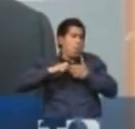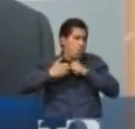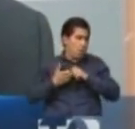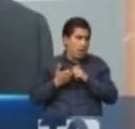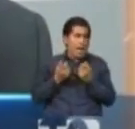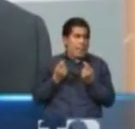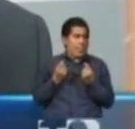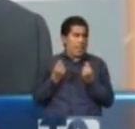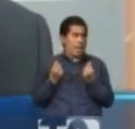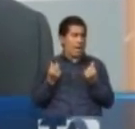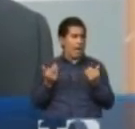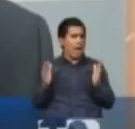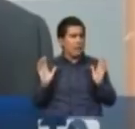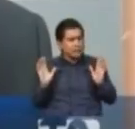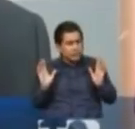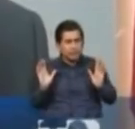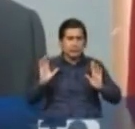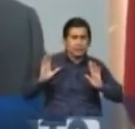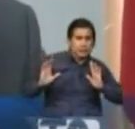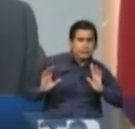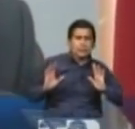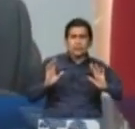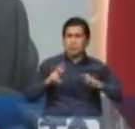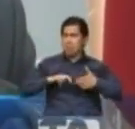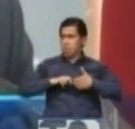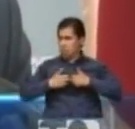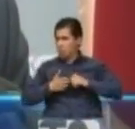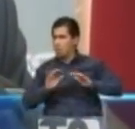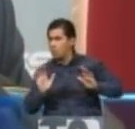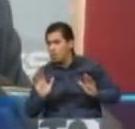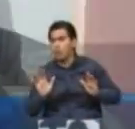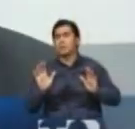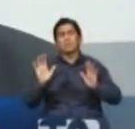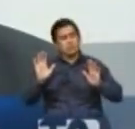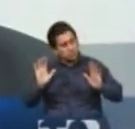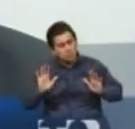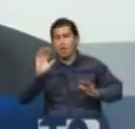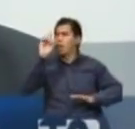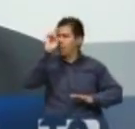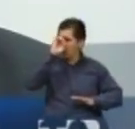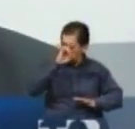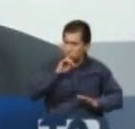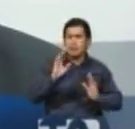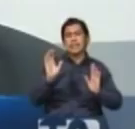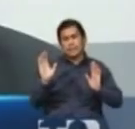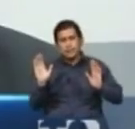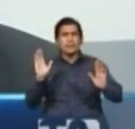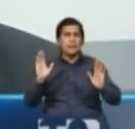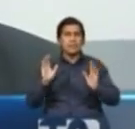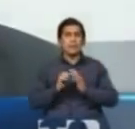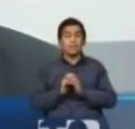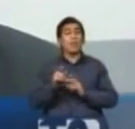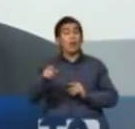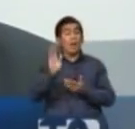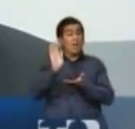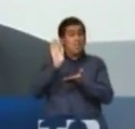tiene, como dije hace un minuto, una situación compleja, particularmente del fondo de